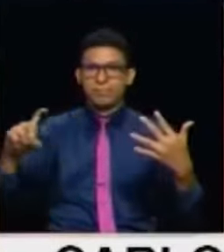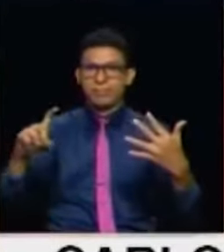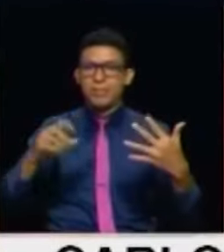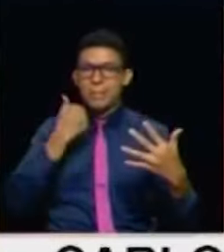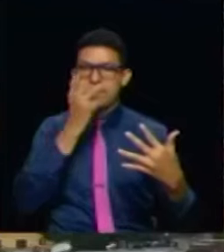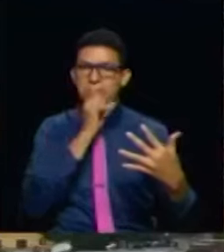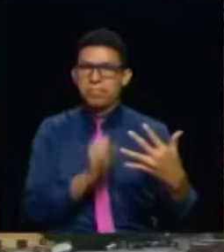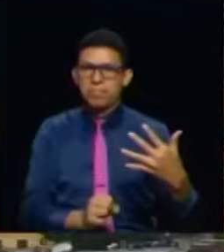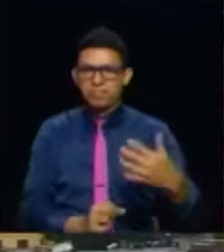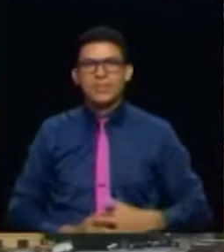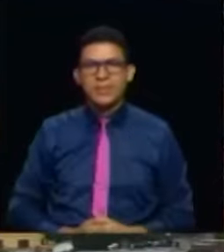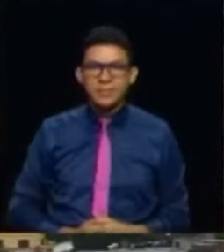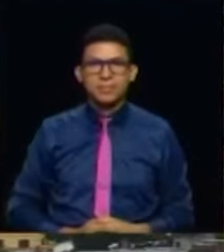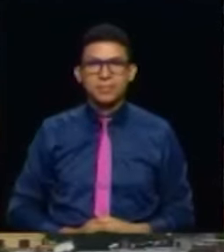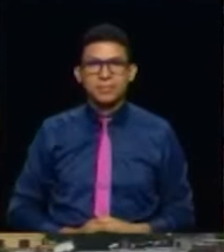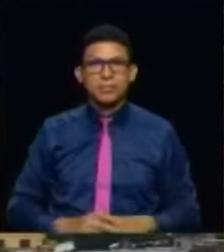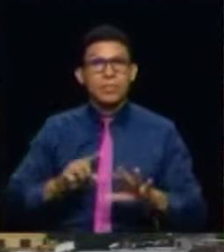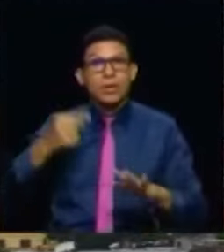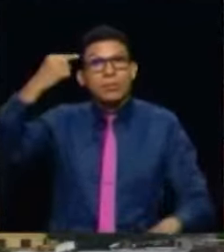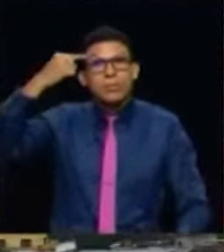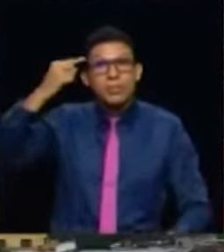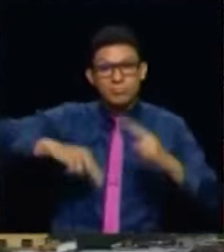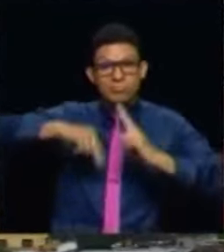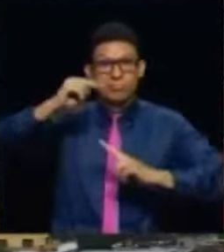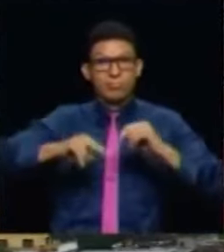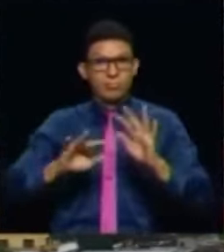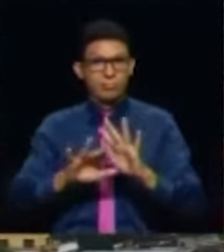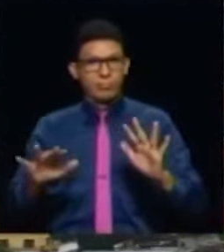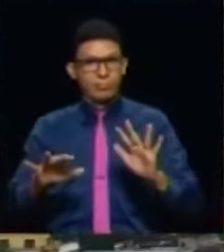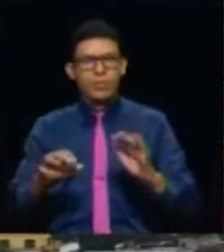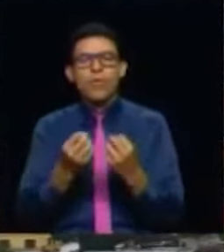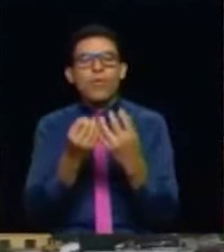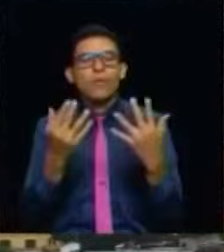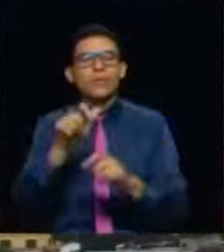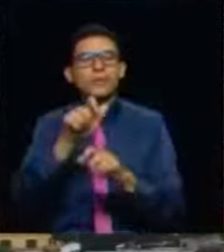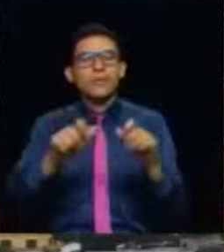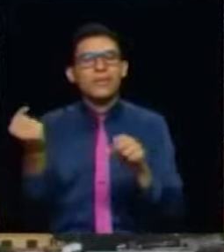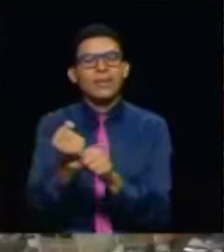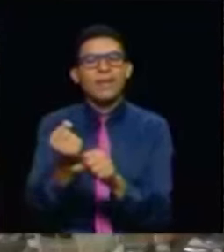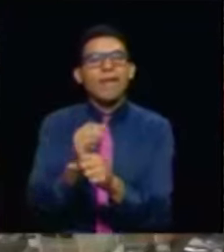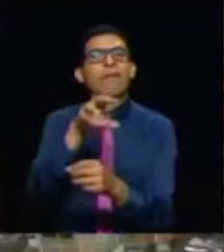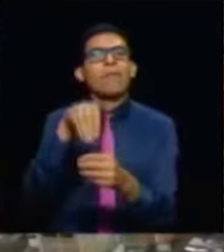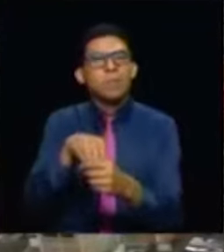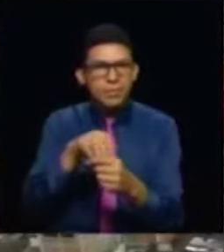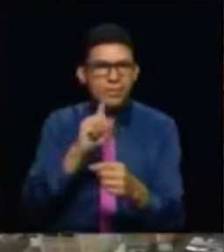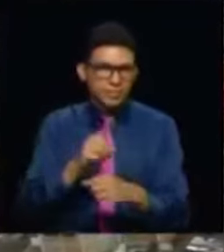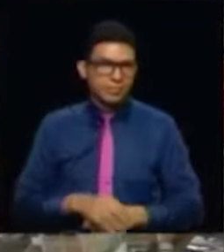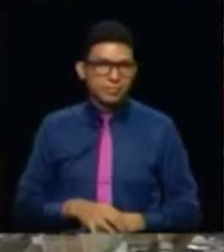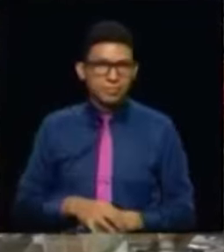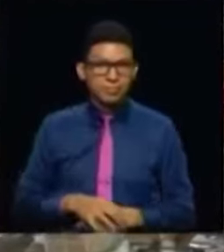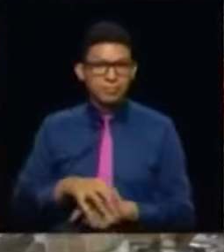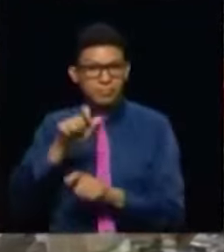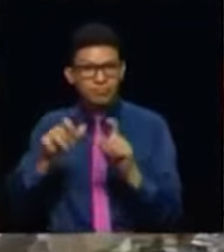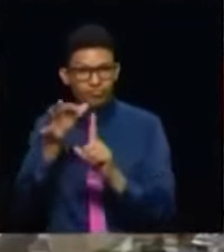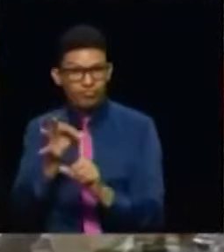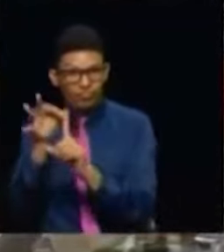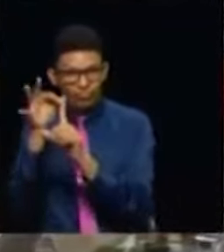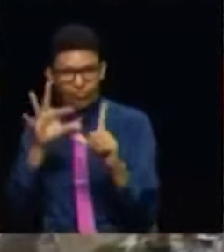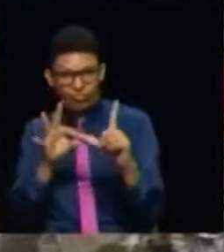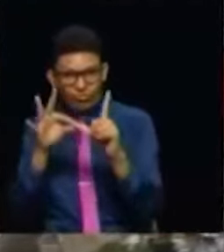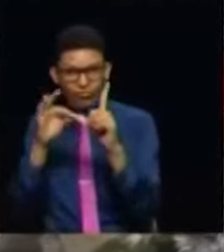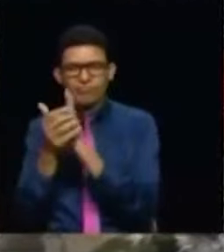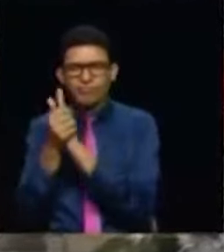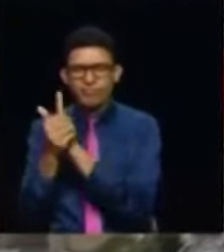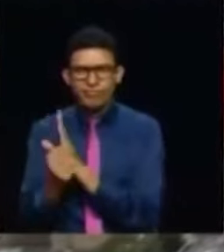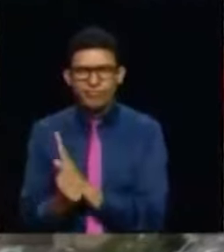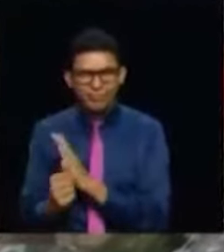adultos mayores. No solamente se piensa en infraestructura, sino en el número de personas que trabajan en esa comisaría, comisarios especializados con habilidad